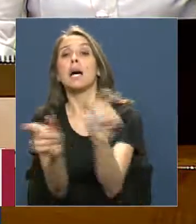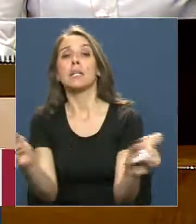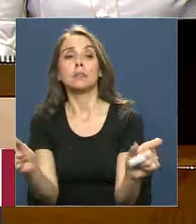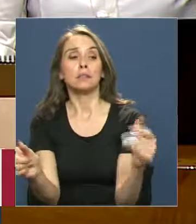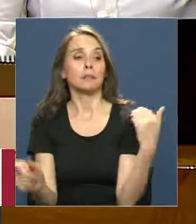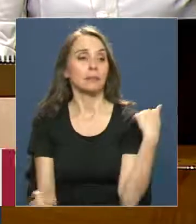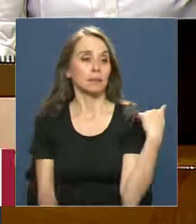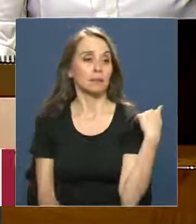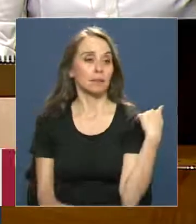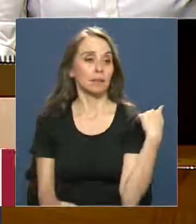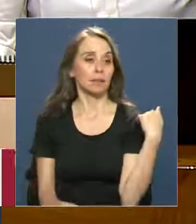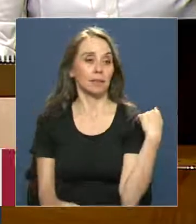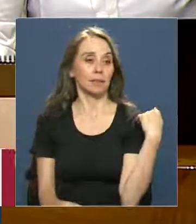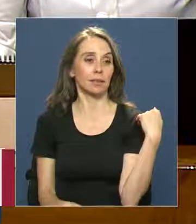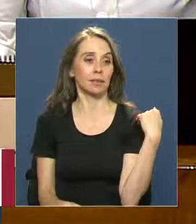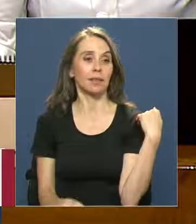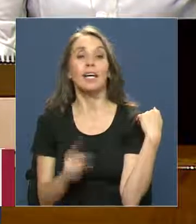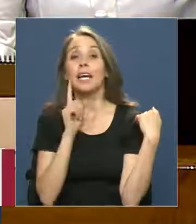con Radke.